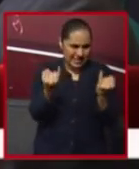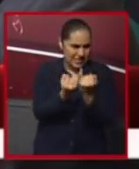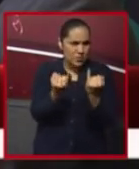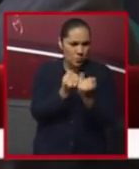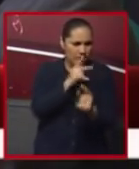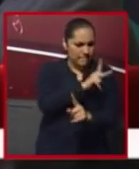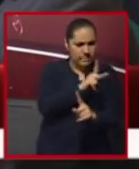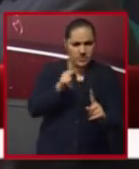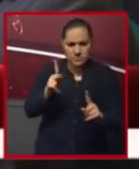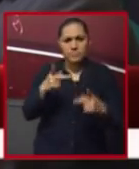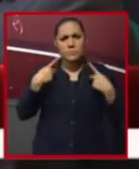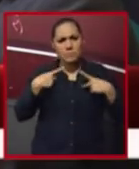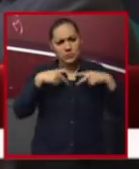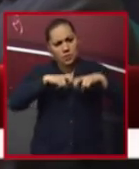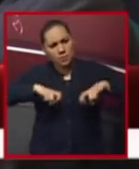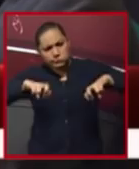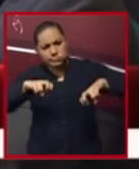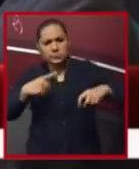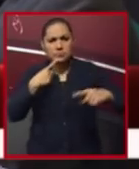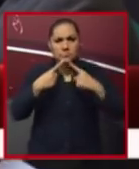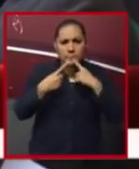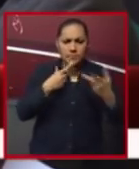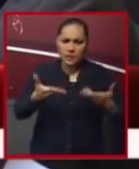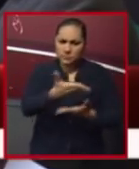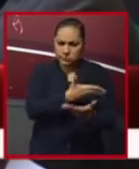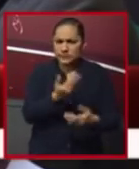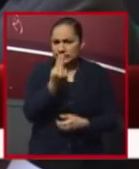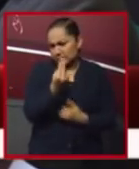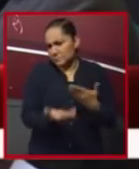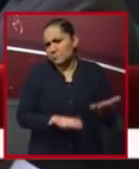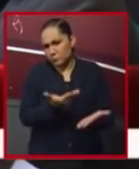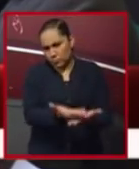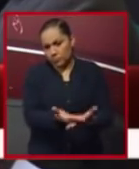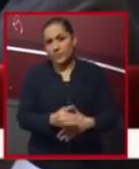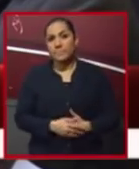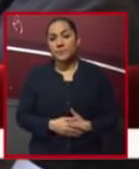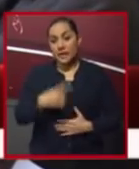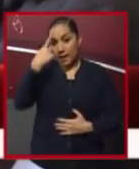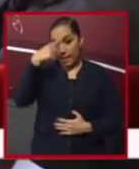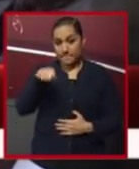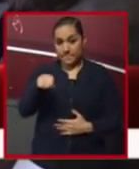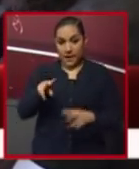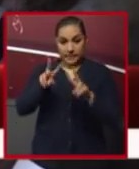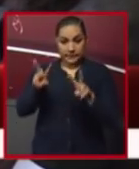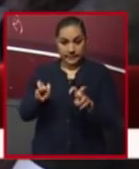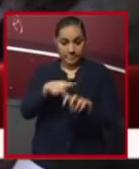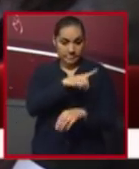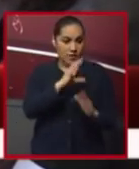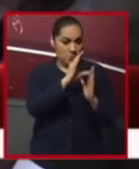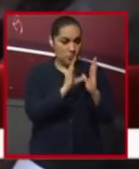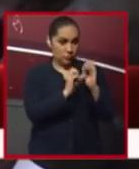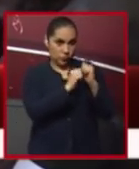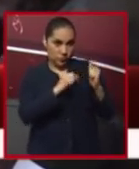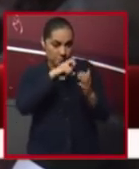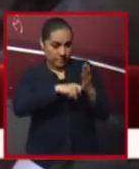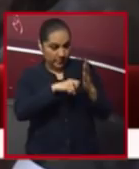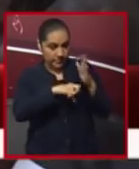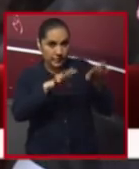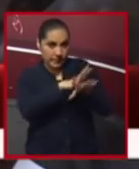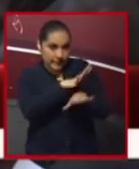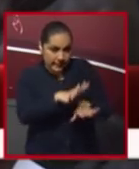Justamente solicitando una mayor discusión de esta reforma constitucional. Me parece que